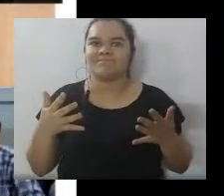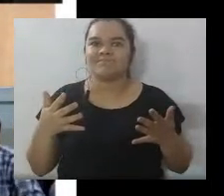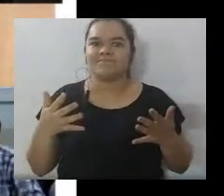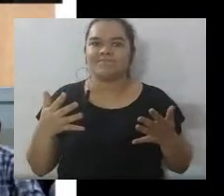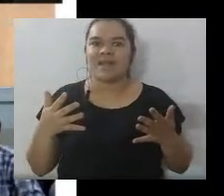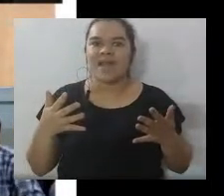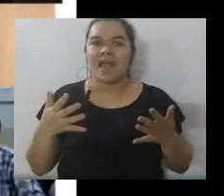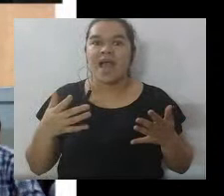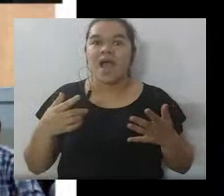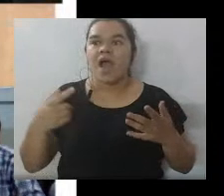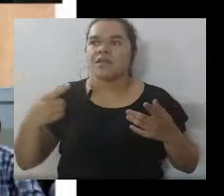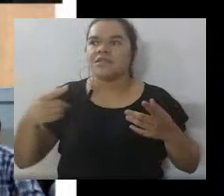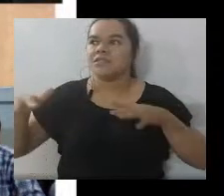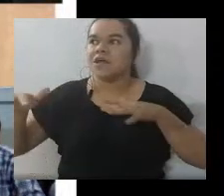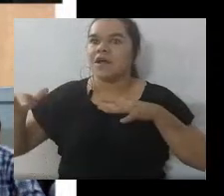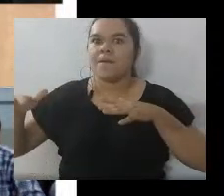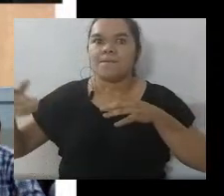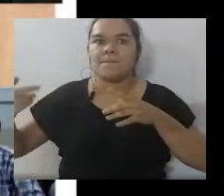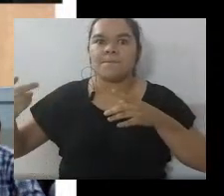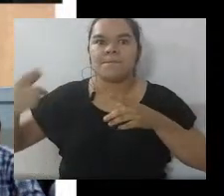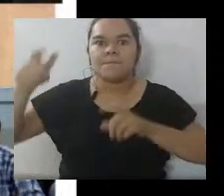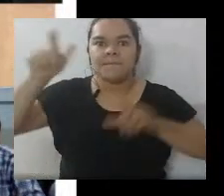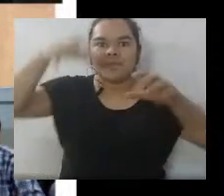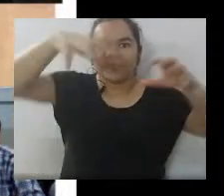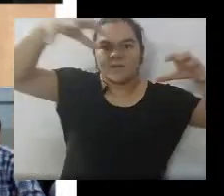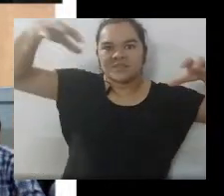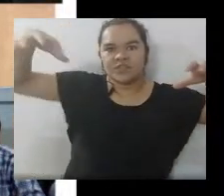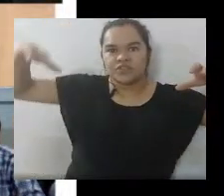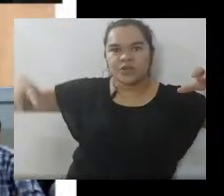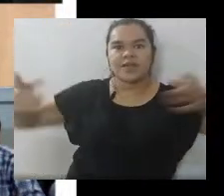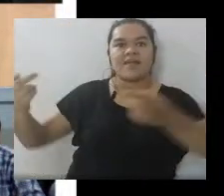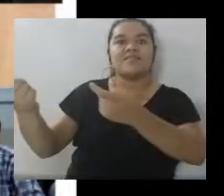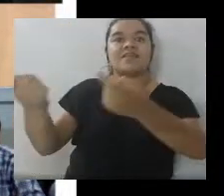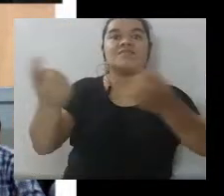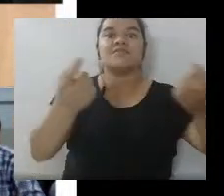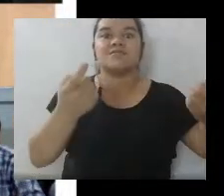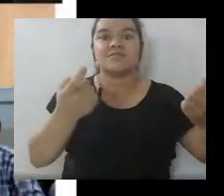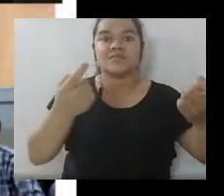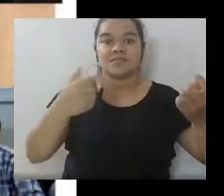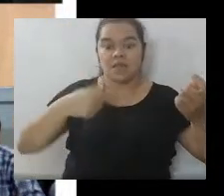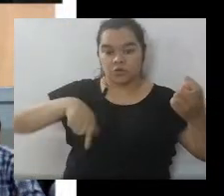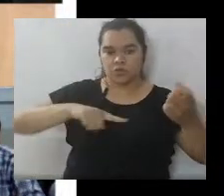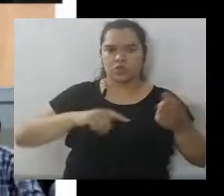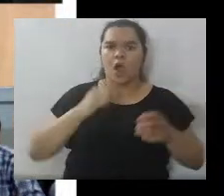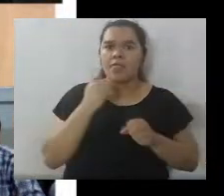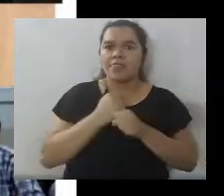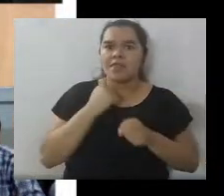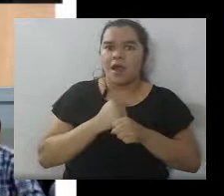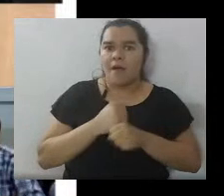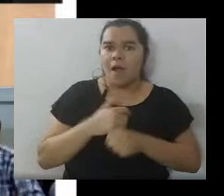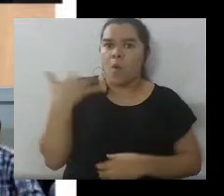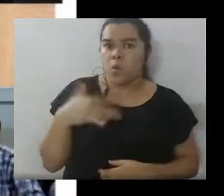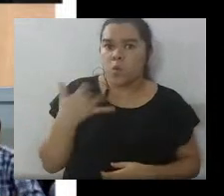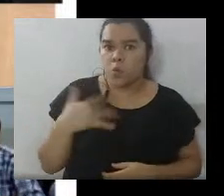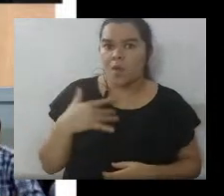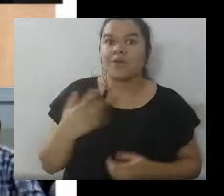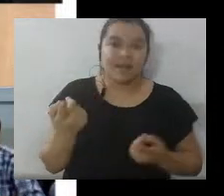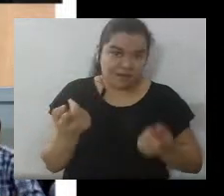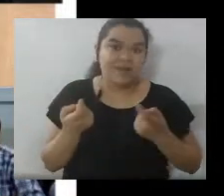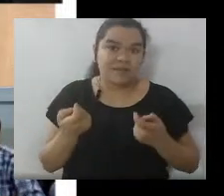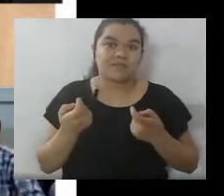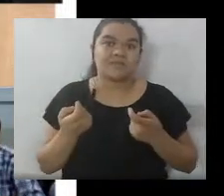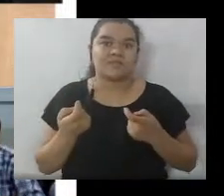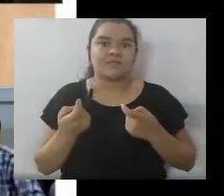en las grandes ligas. Nuestros estudiantes, nuestros licenciados en sistema están hoy a nivel provincial, a nivel municipal, en